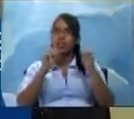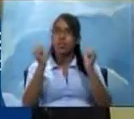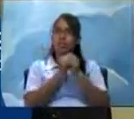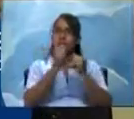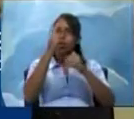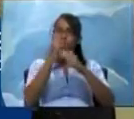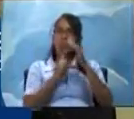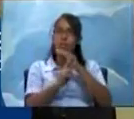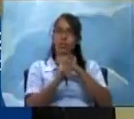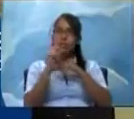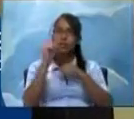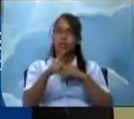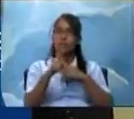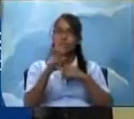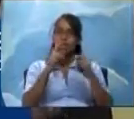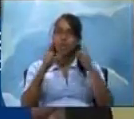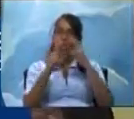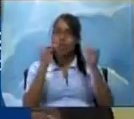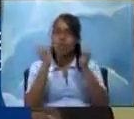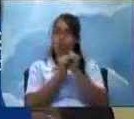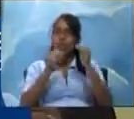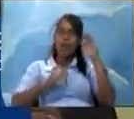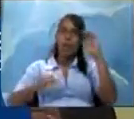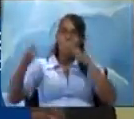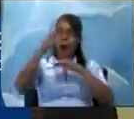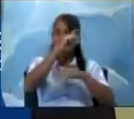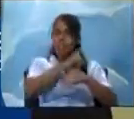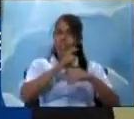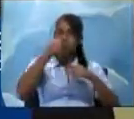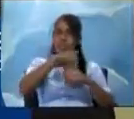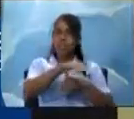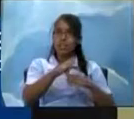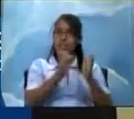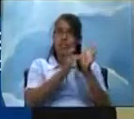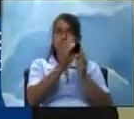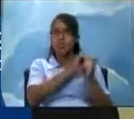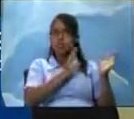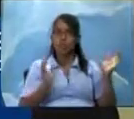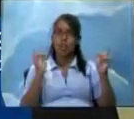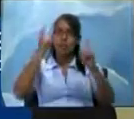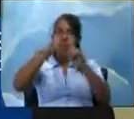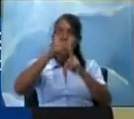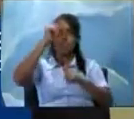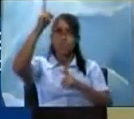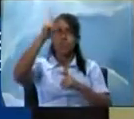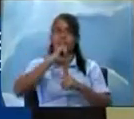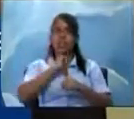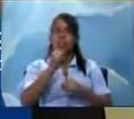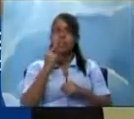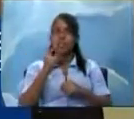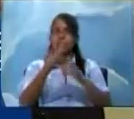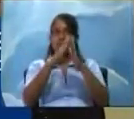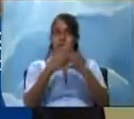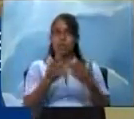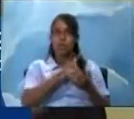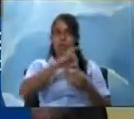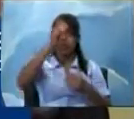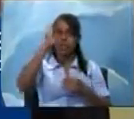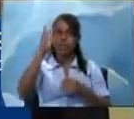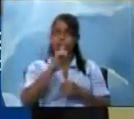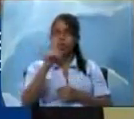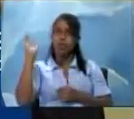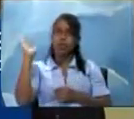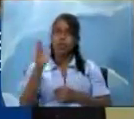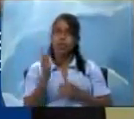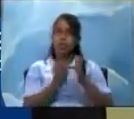relacionó con los humildes, también se relacionó con la alta sociedad. Jesucristo, el propósito de él, dice la palabra, que